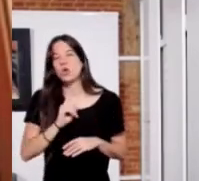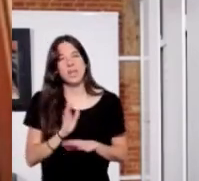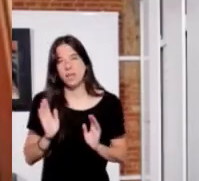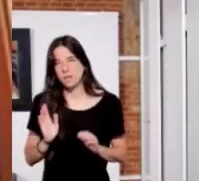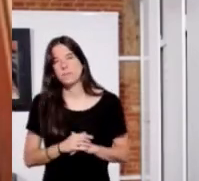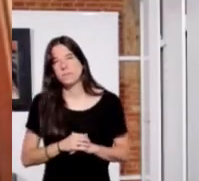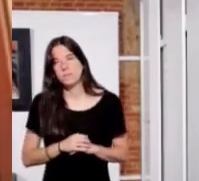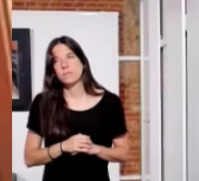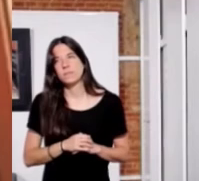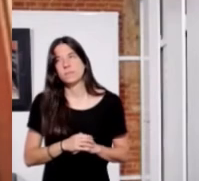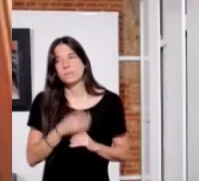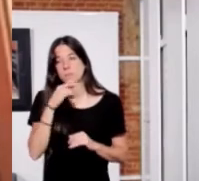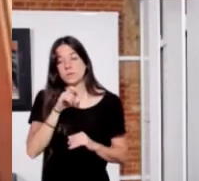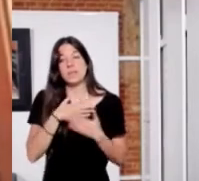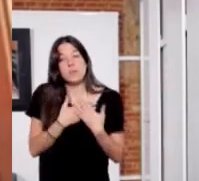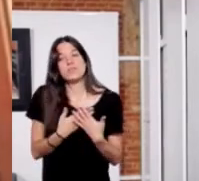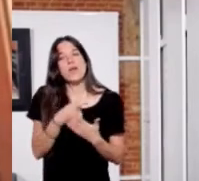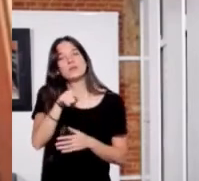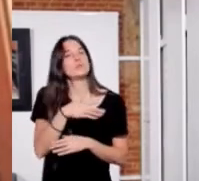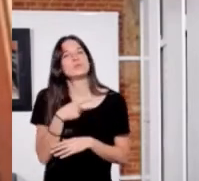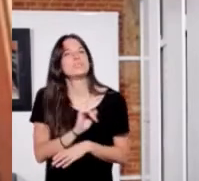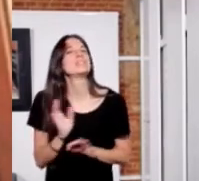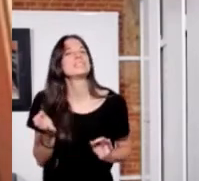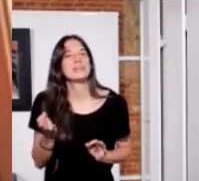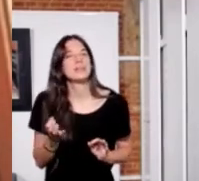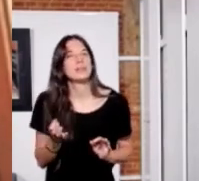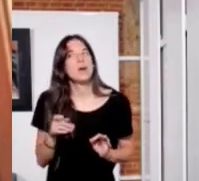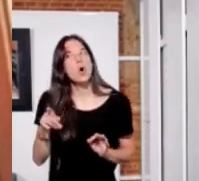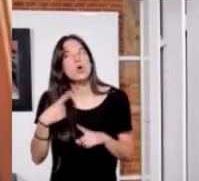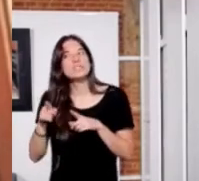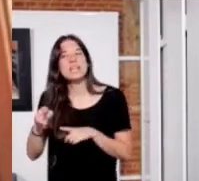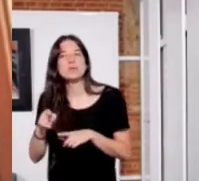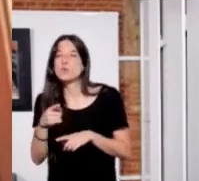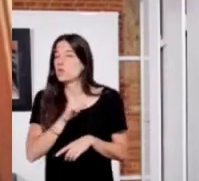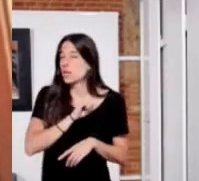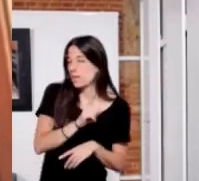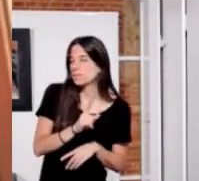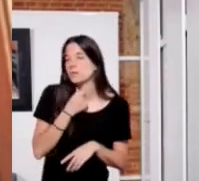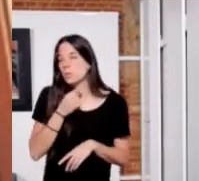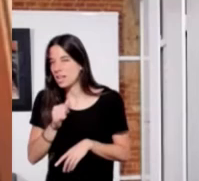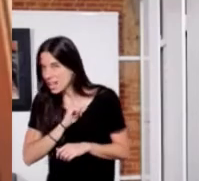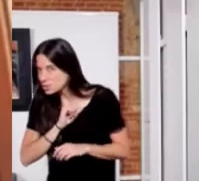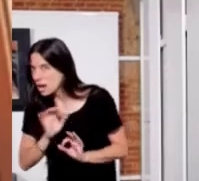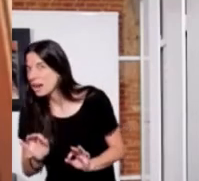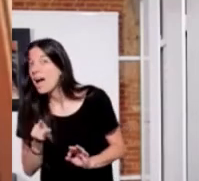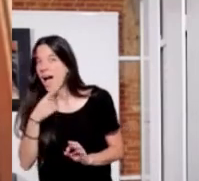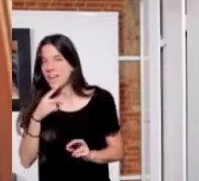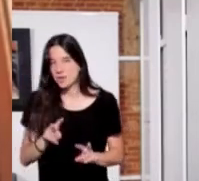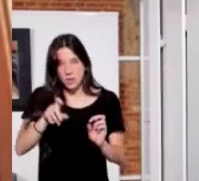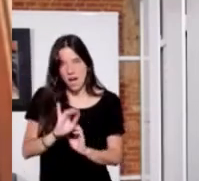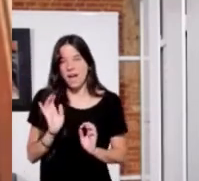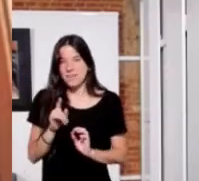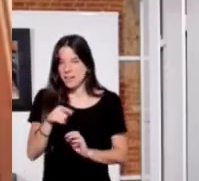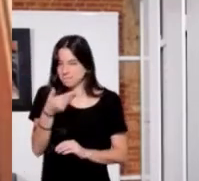¿qué no esperas del voluntariado y a ti te gustaría que esperaran? Ahí hay creatividad, ahí hay innovación. Por tanto, tenemos que